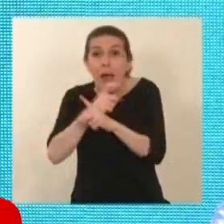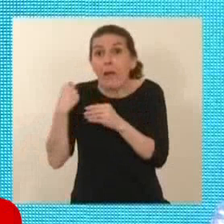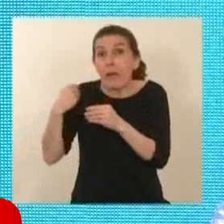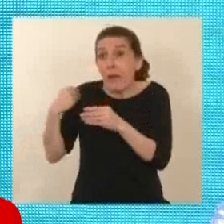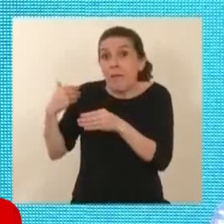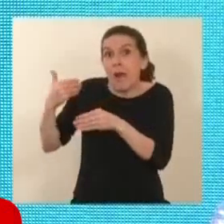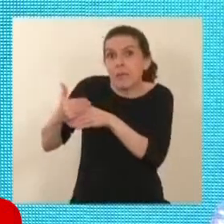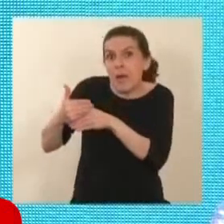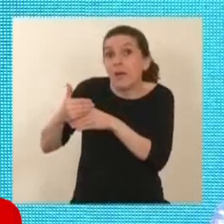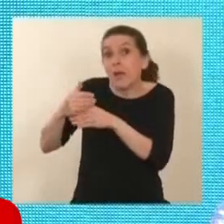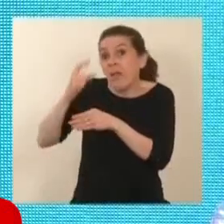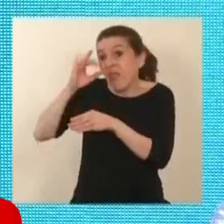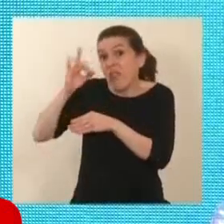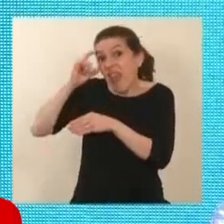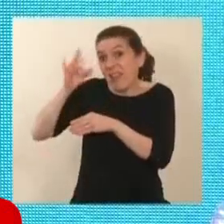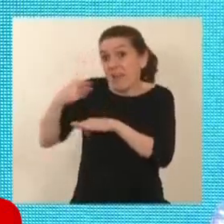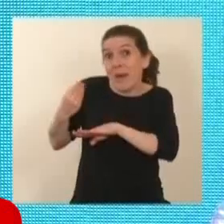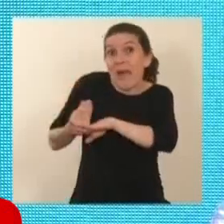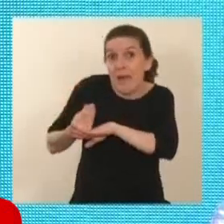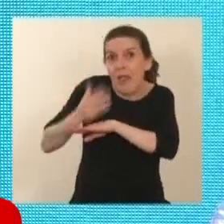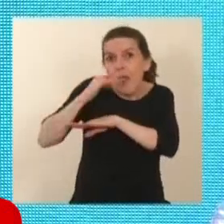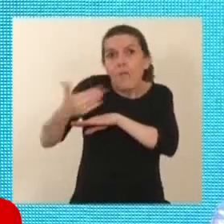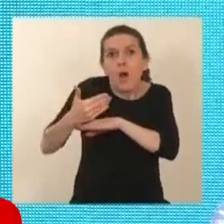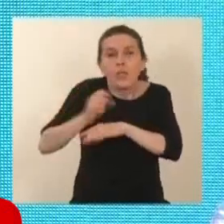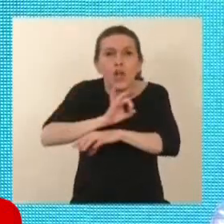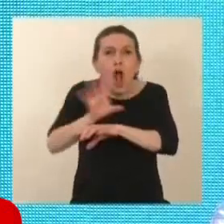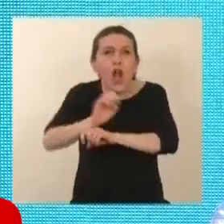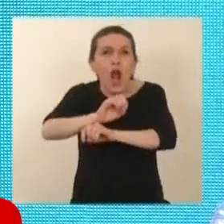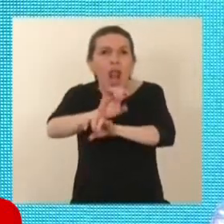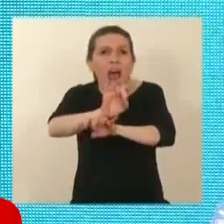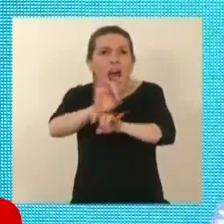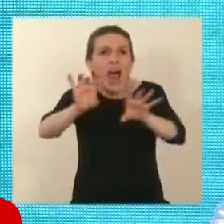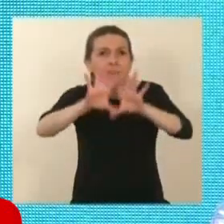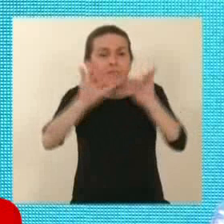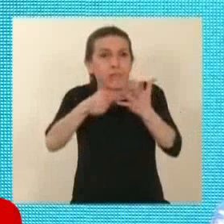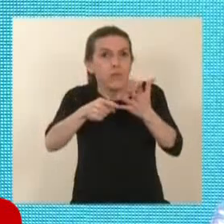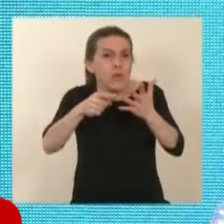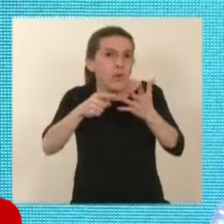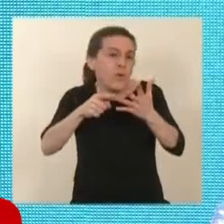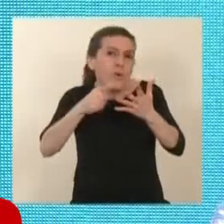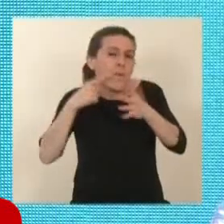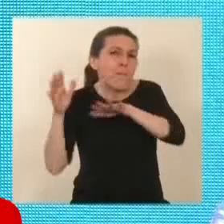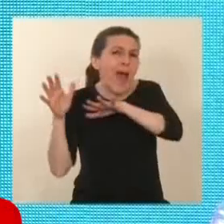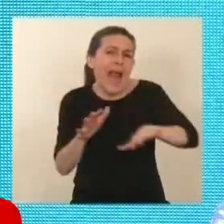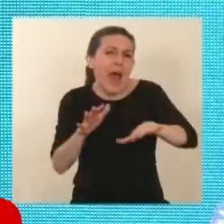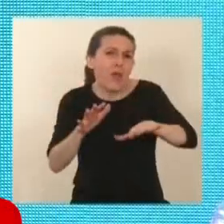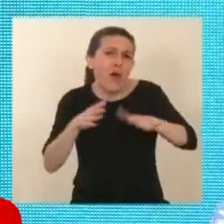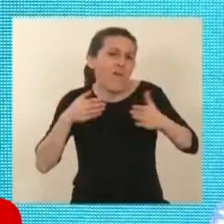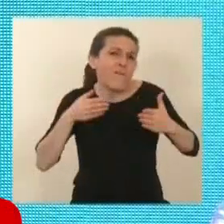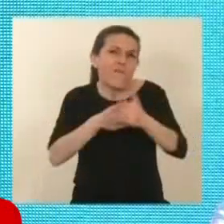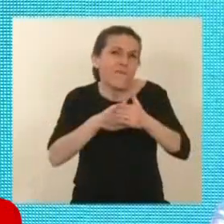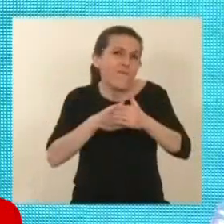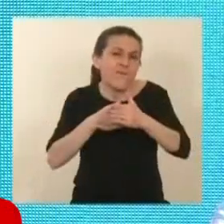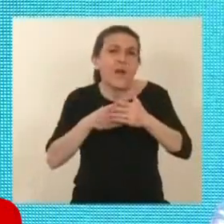crisis del coronavirus y tuvo un impacto muy fuerte en la actividad económica,